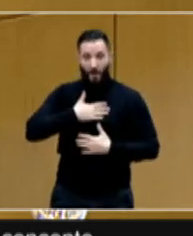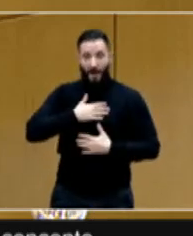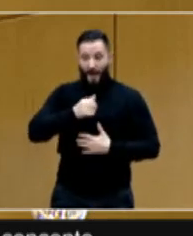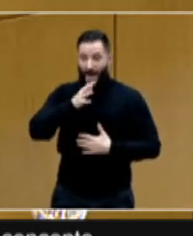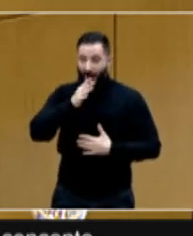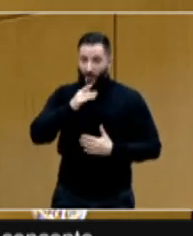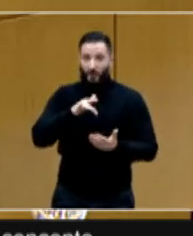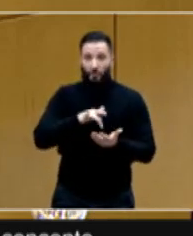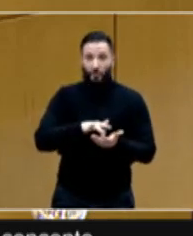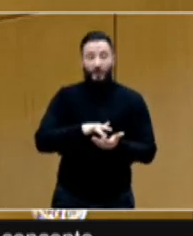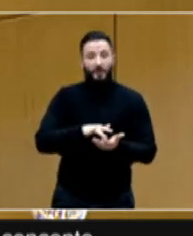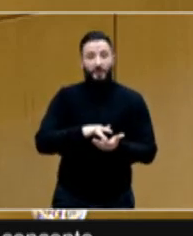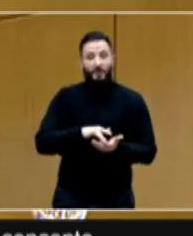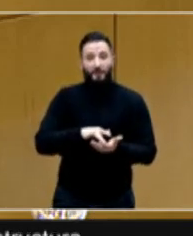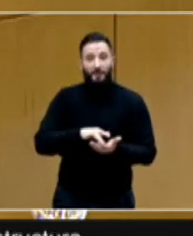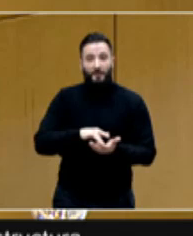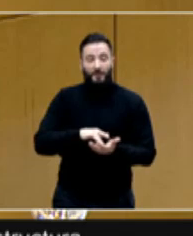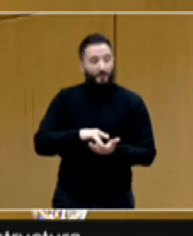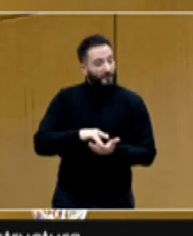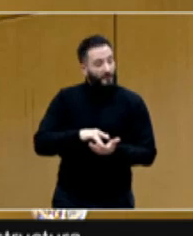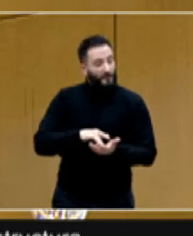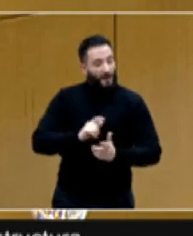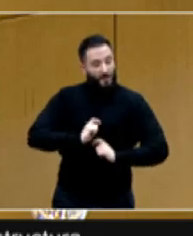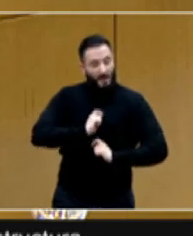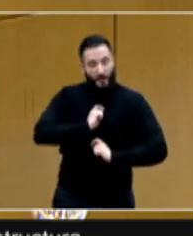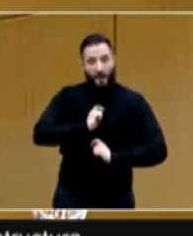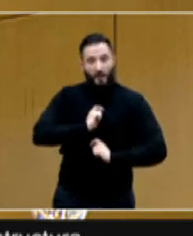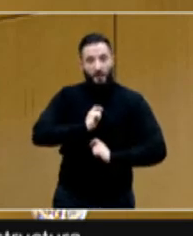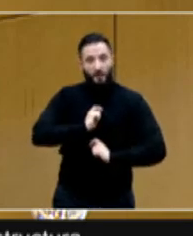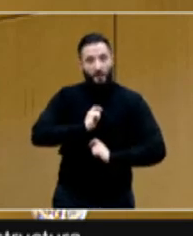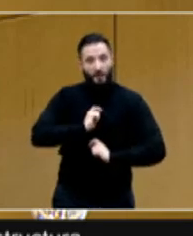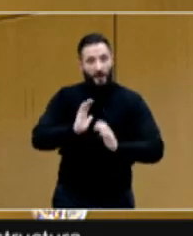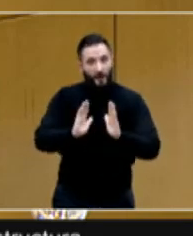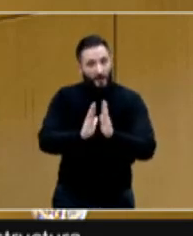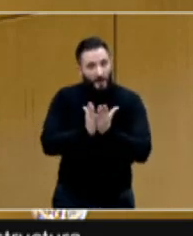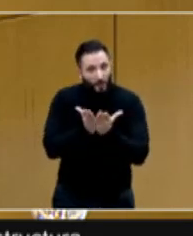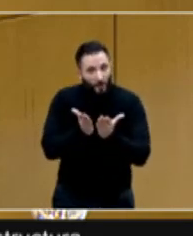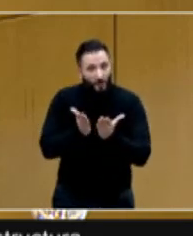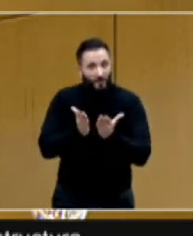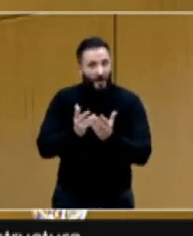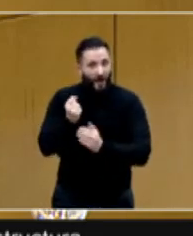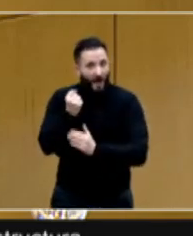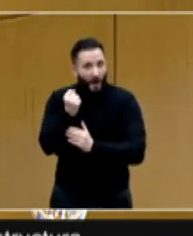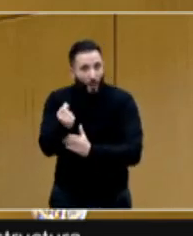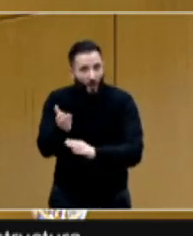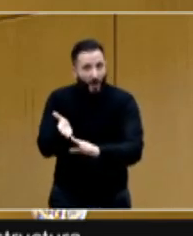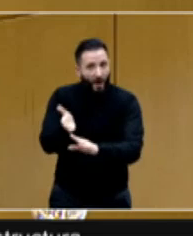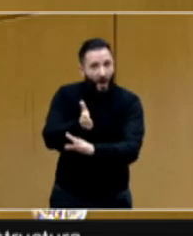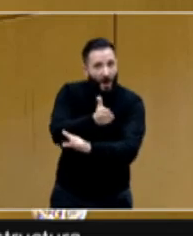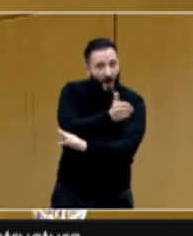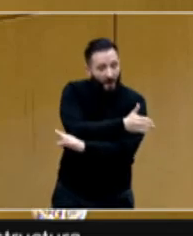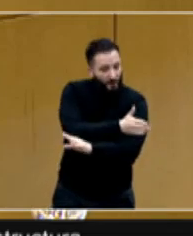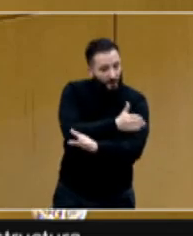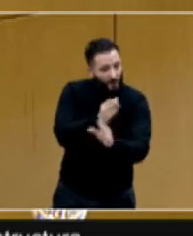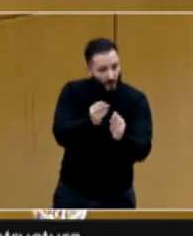civil no encontrarán ustedes en la biblioteca de los departamentos de derecho civil libros y tesis sobre los apoyos anteriormente esto no existía no